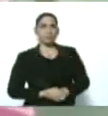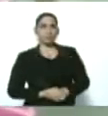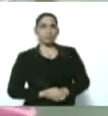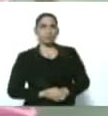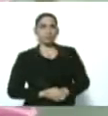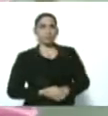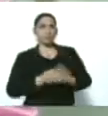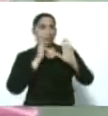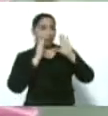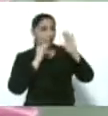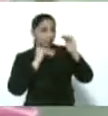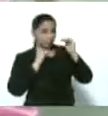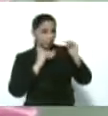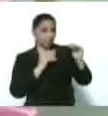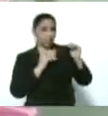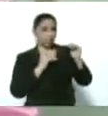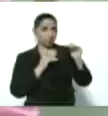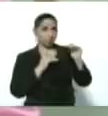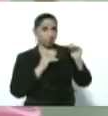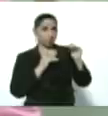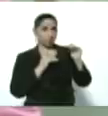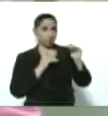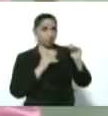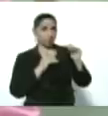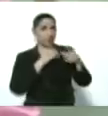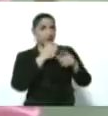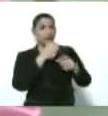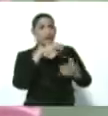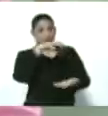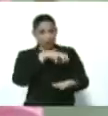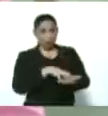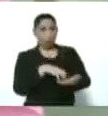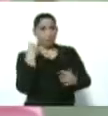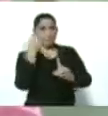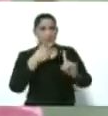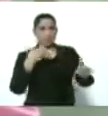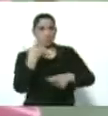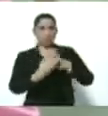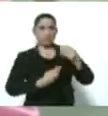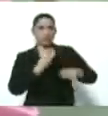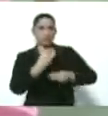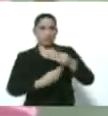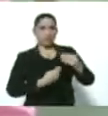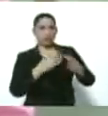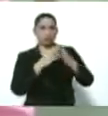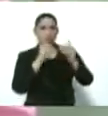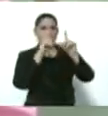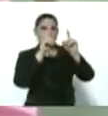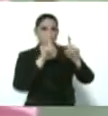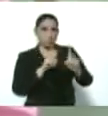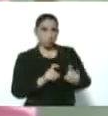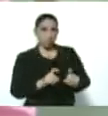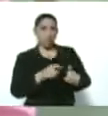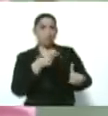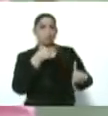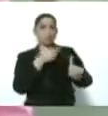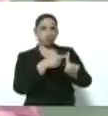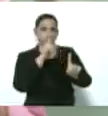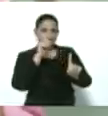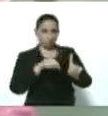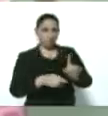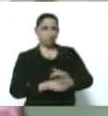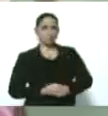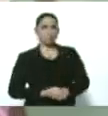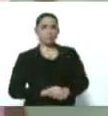fue atendido en el PASI del estado Amazonas y se le hicieron las pruebas respectivas, salió positivo.